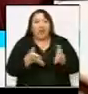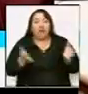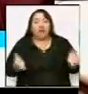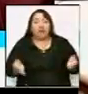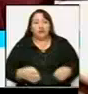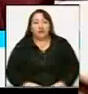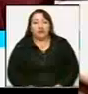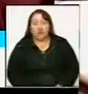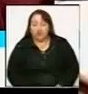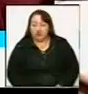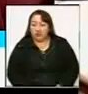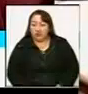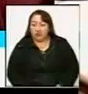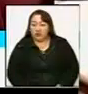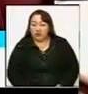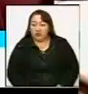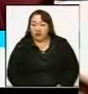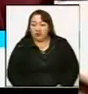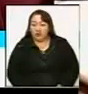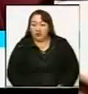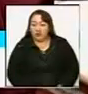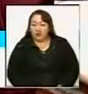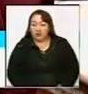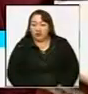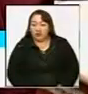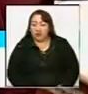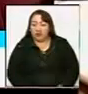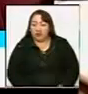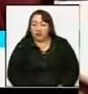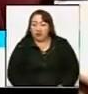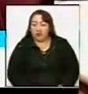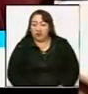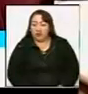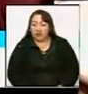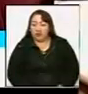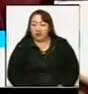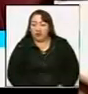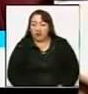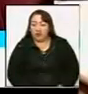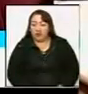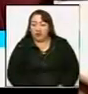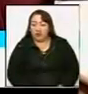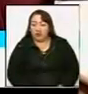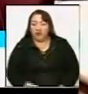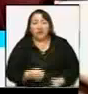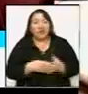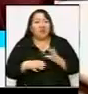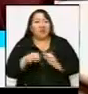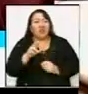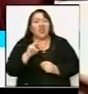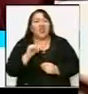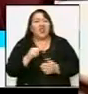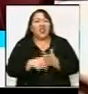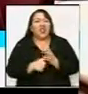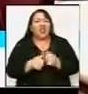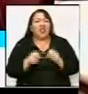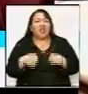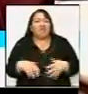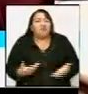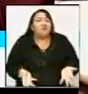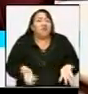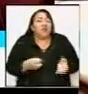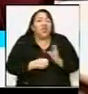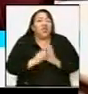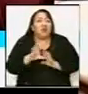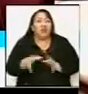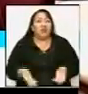abrir un... más bien un procedimiento que va a ser farragoso, va a ser... ¿qué va a hacer la RENIET con esa renuncia?